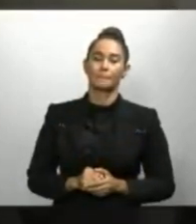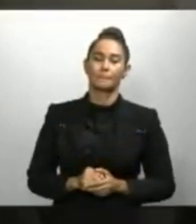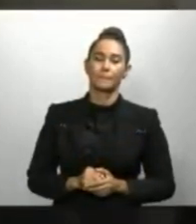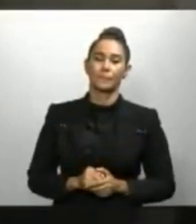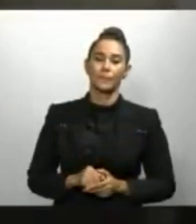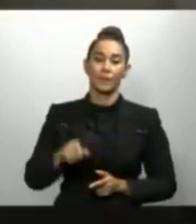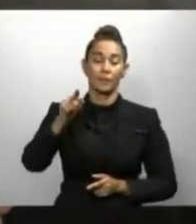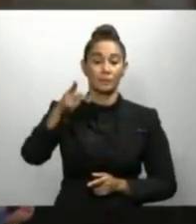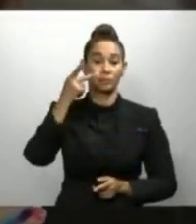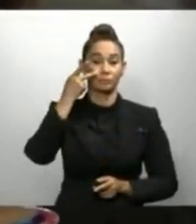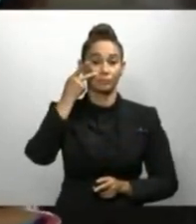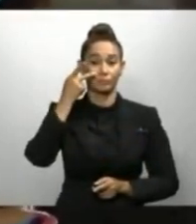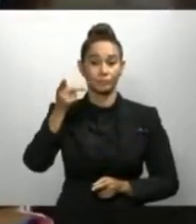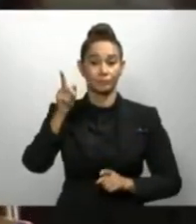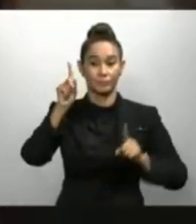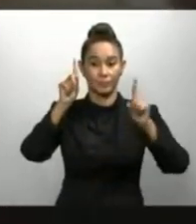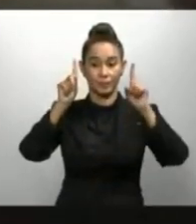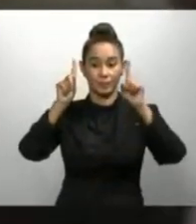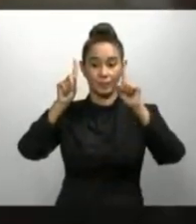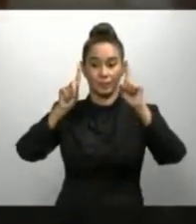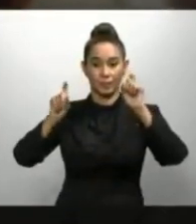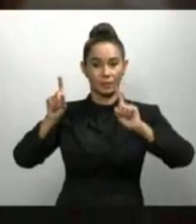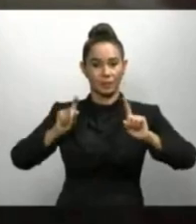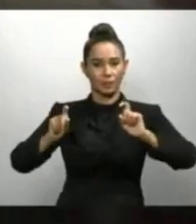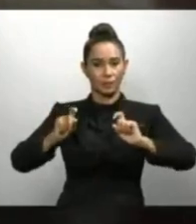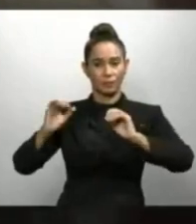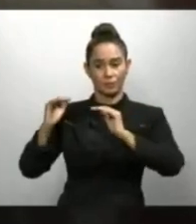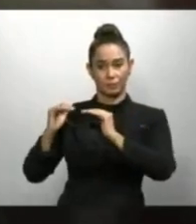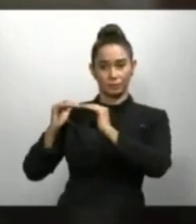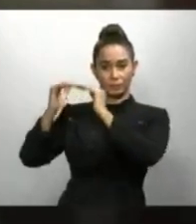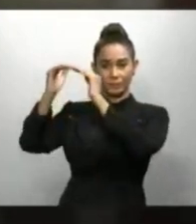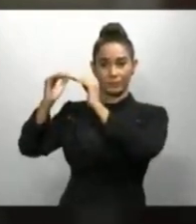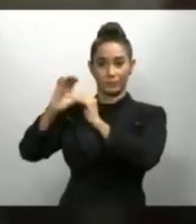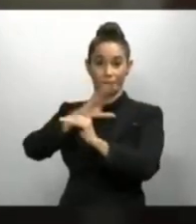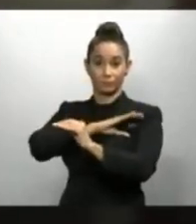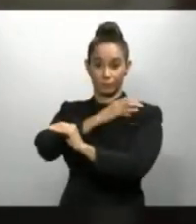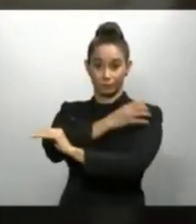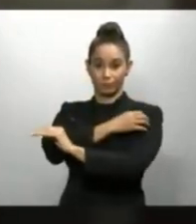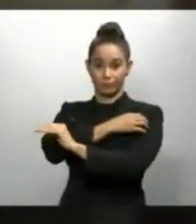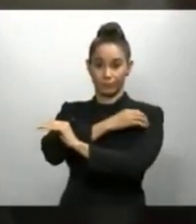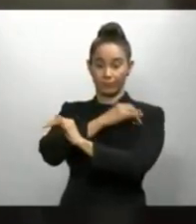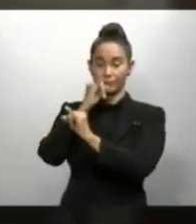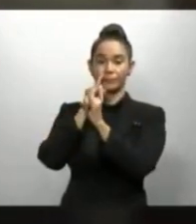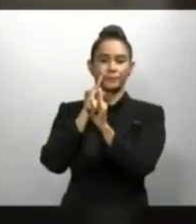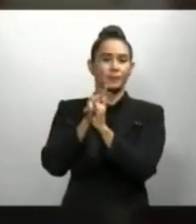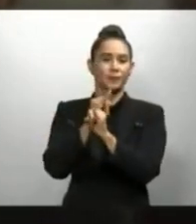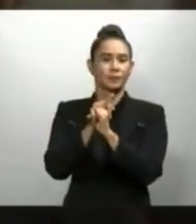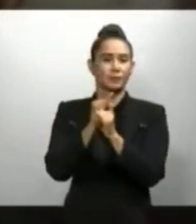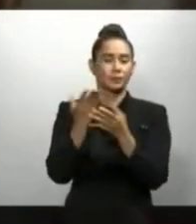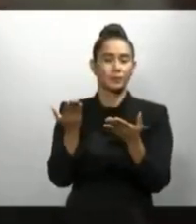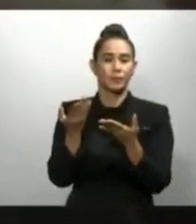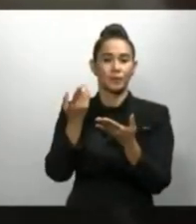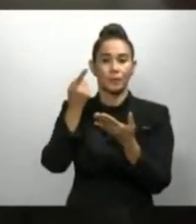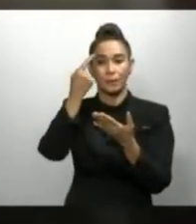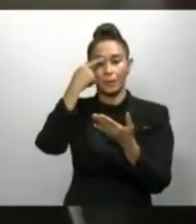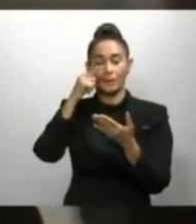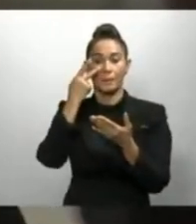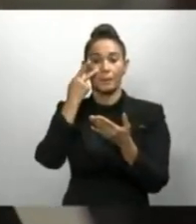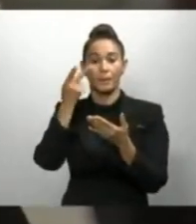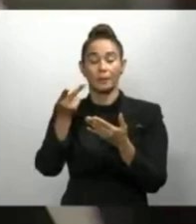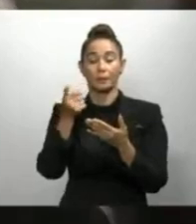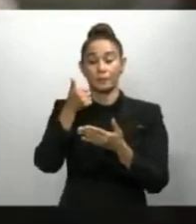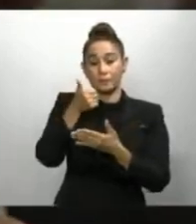ponderando realizar auditorías, principalmente a altos oficiales de la institución, de las instituciones, para ver si